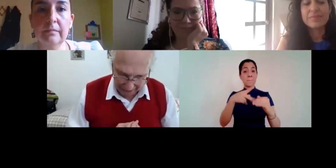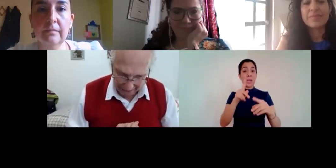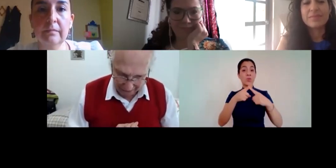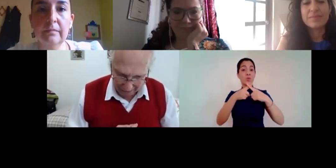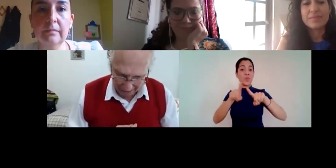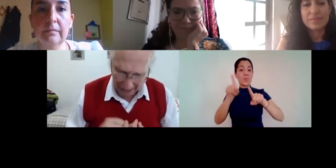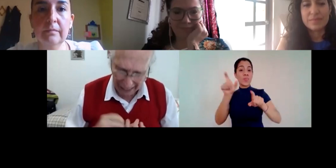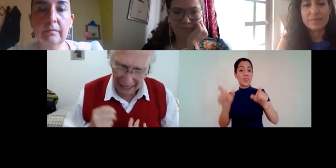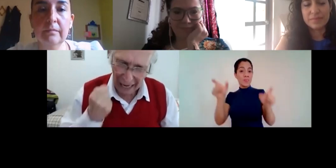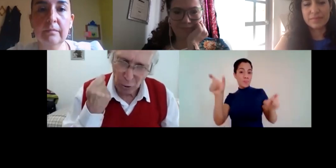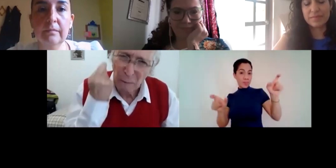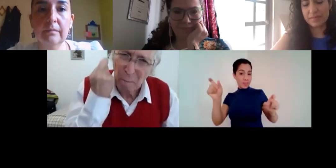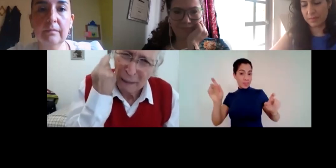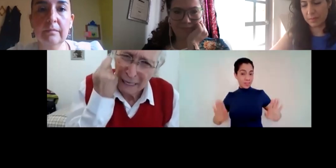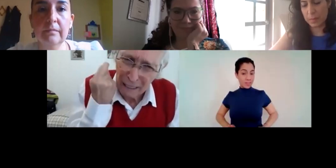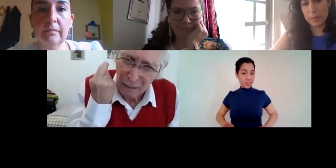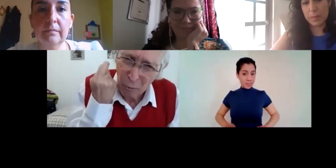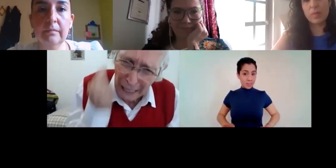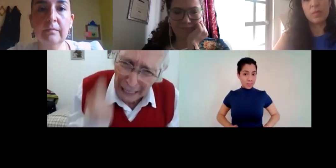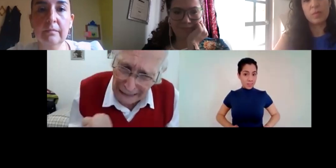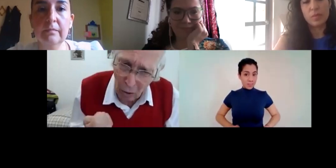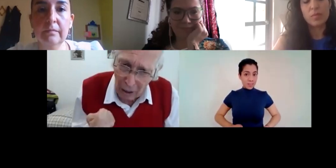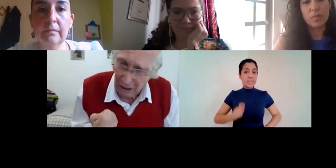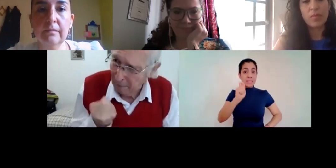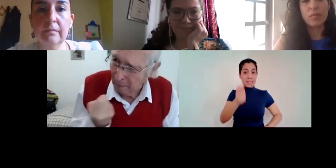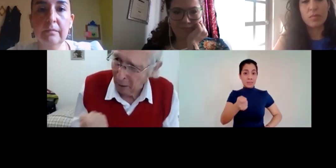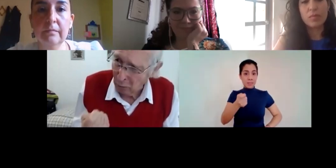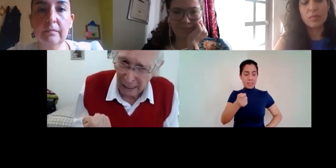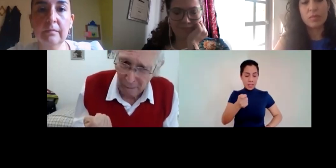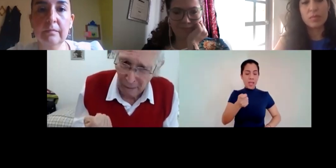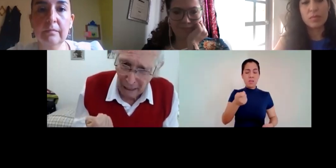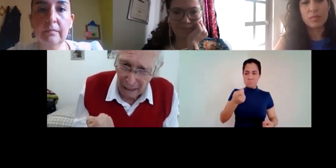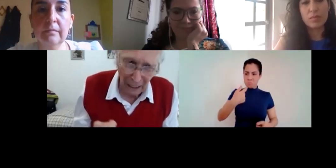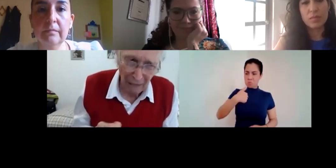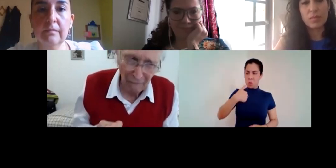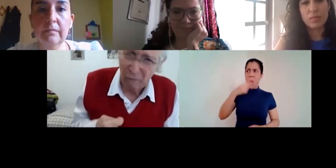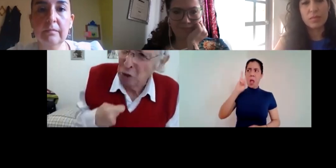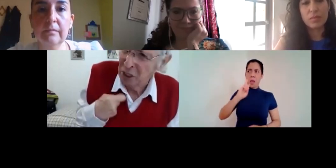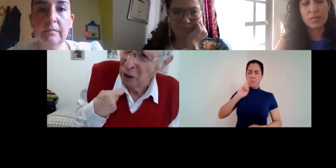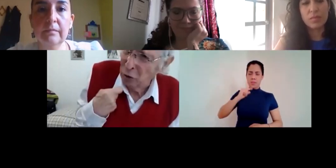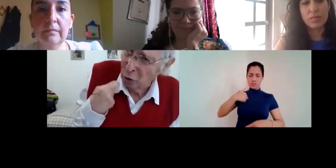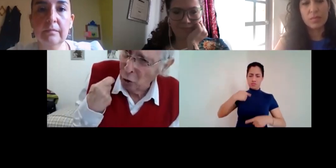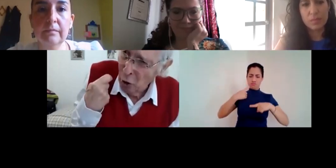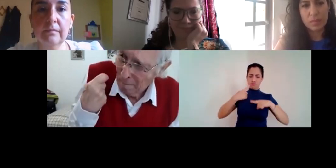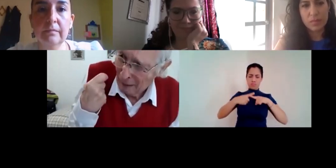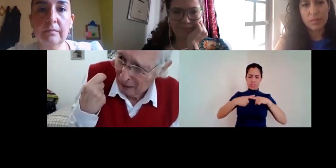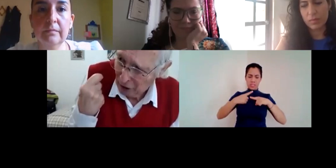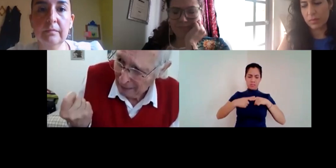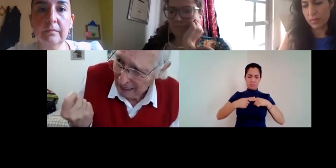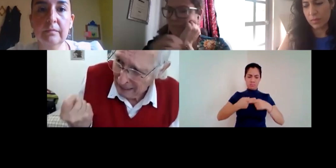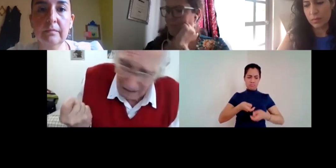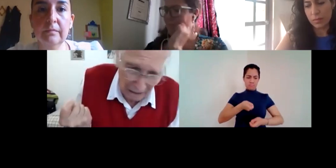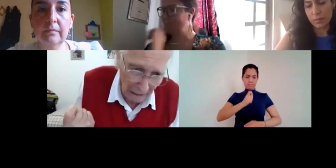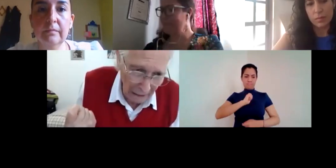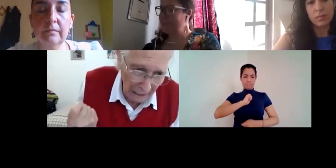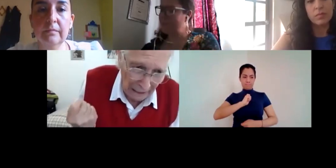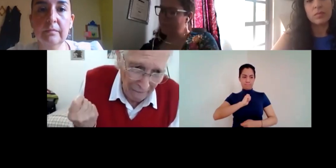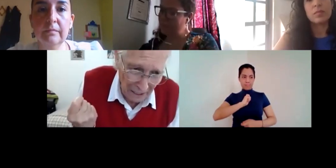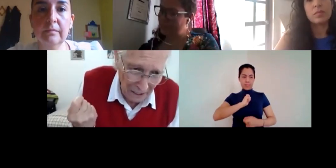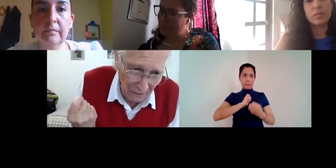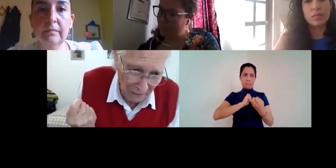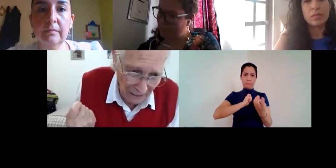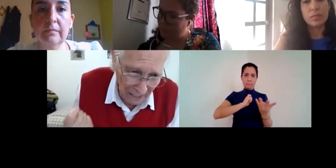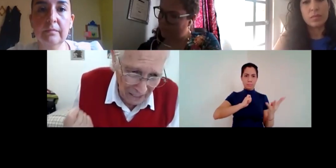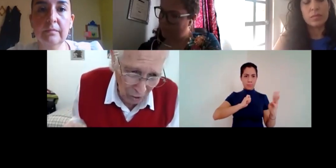hay un imperativo ético de preguntarme ¿quién voy siendo yo para los demás? ¿y quiénes van